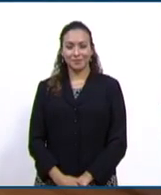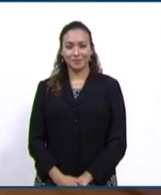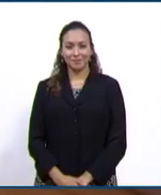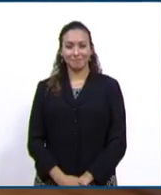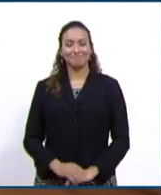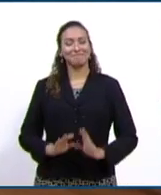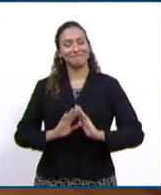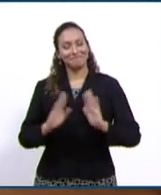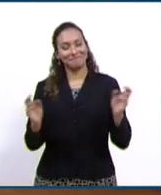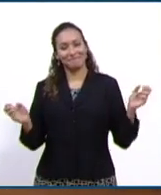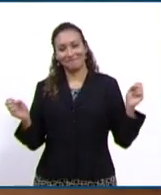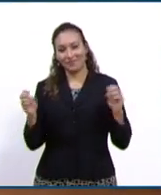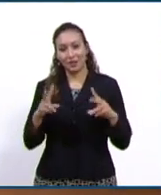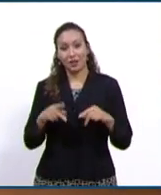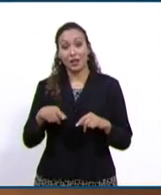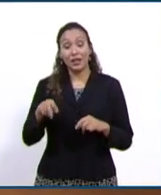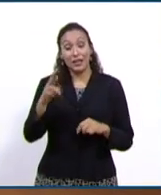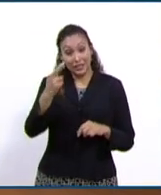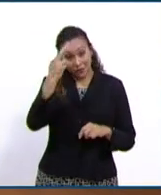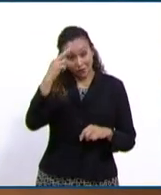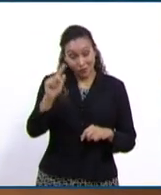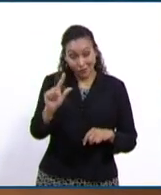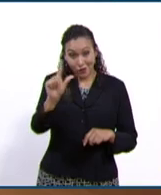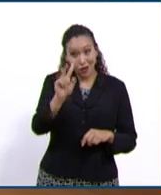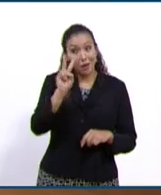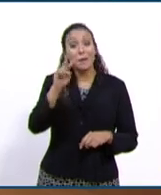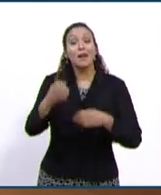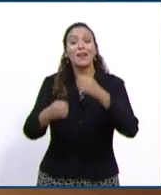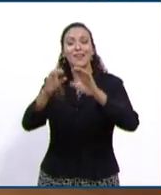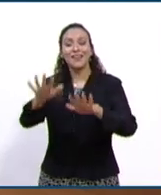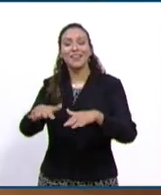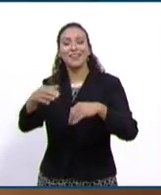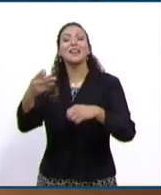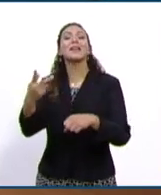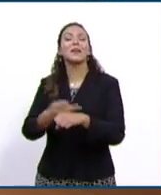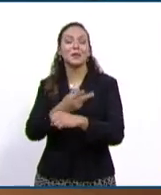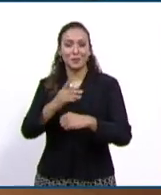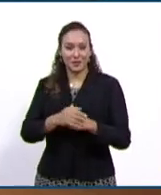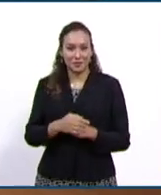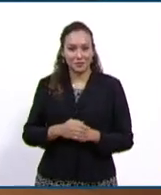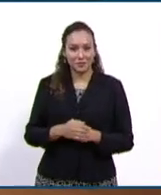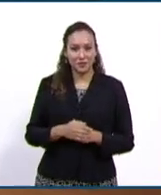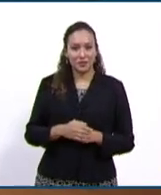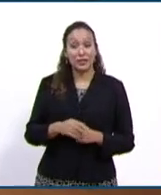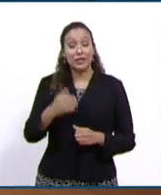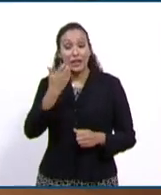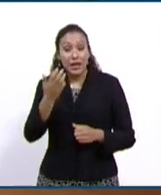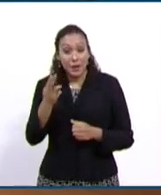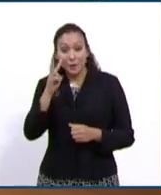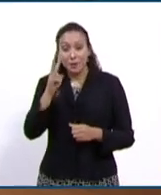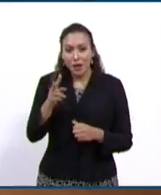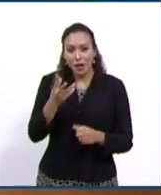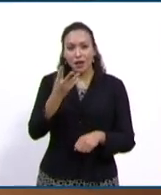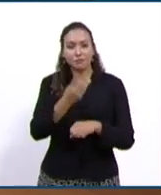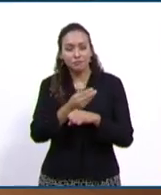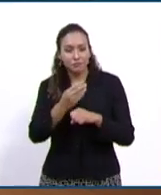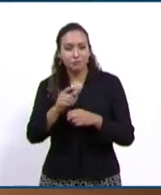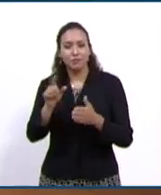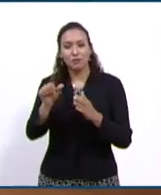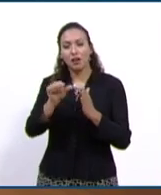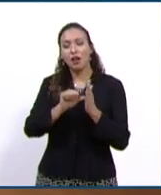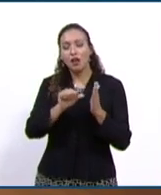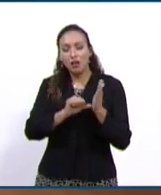Y ya nos vamos, pero recordarles seguir este lunes la sesión del Pleno de la Suprema Corte. Tienen previsto analizar y resolver 3 acciones